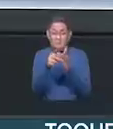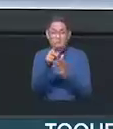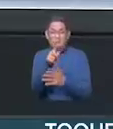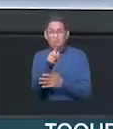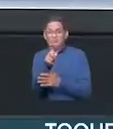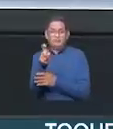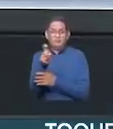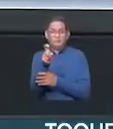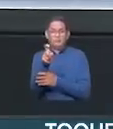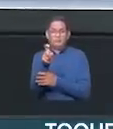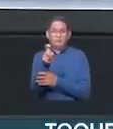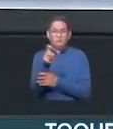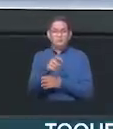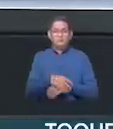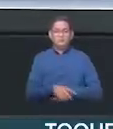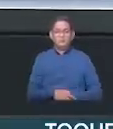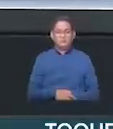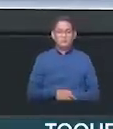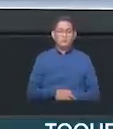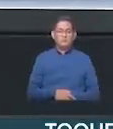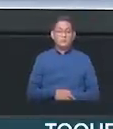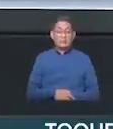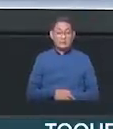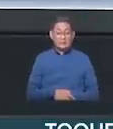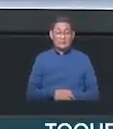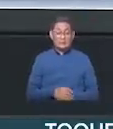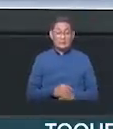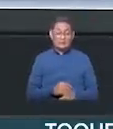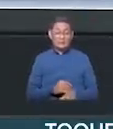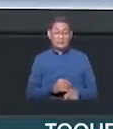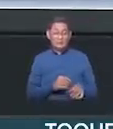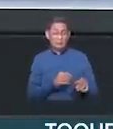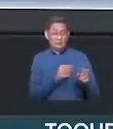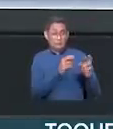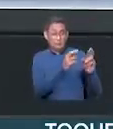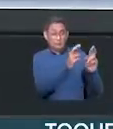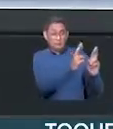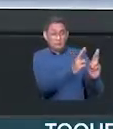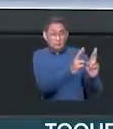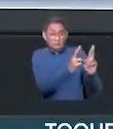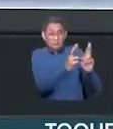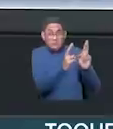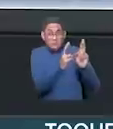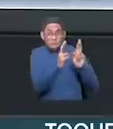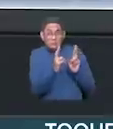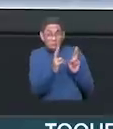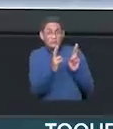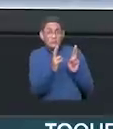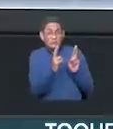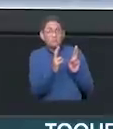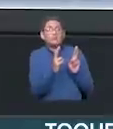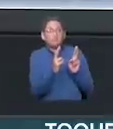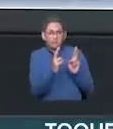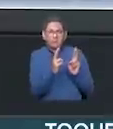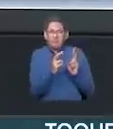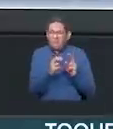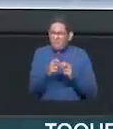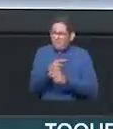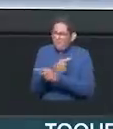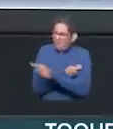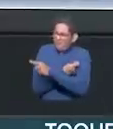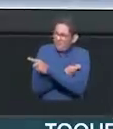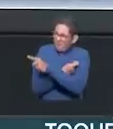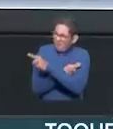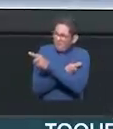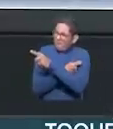a facer estas vacunas no sólo reforzarán el proceso de vacunación en el país sino